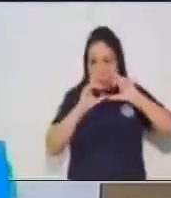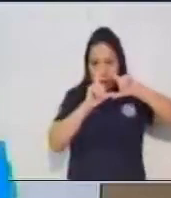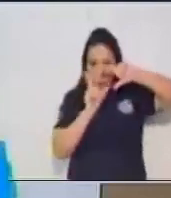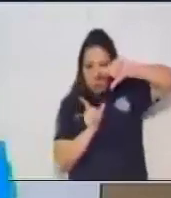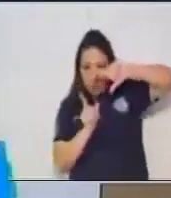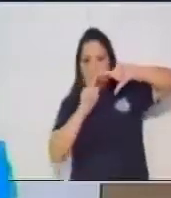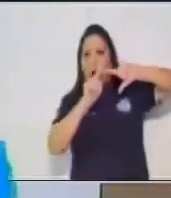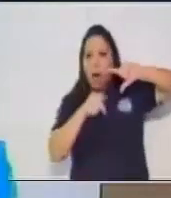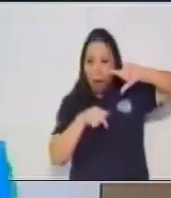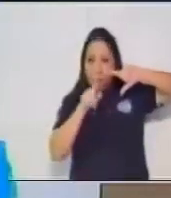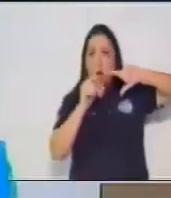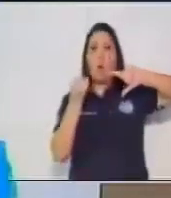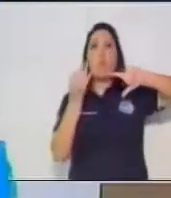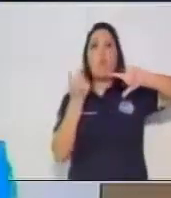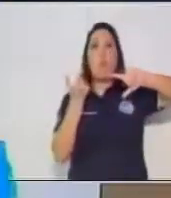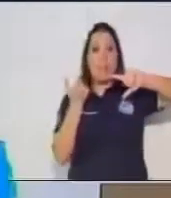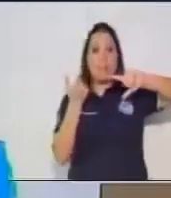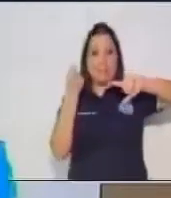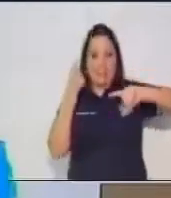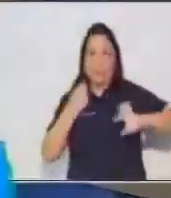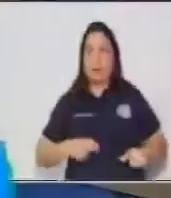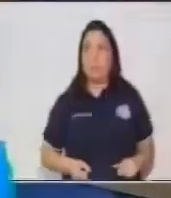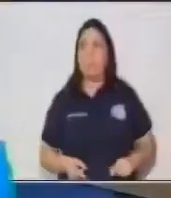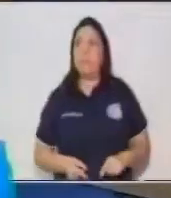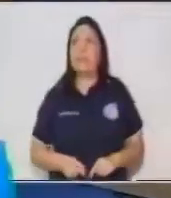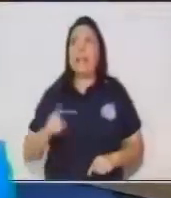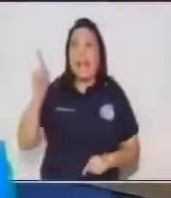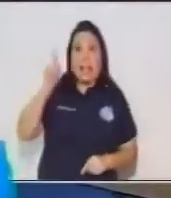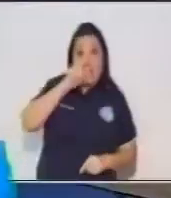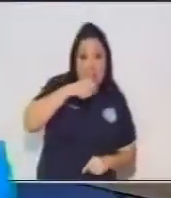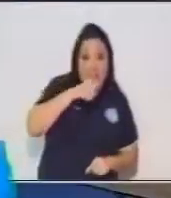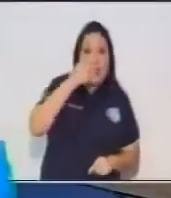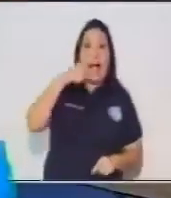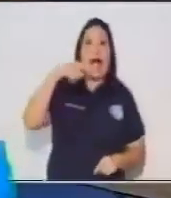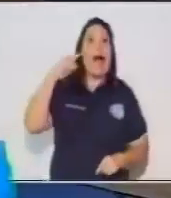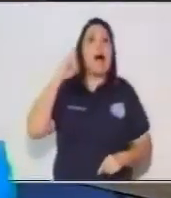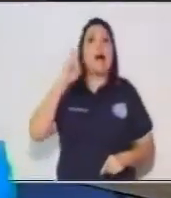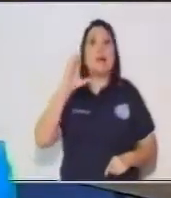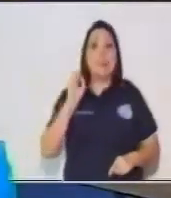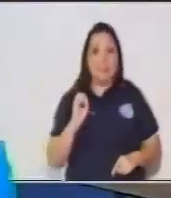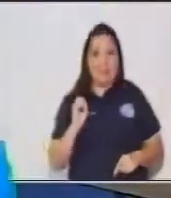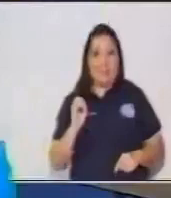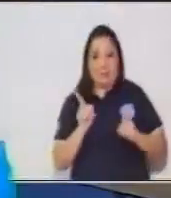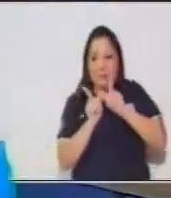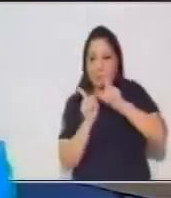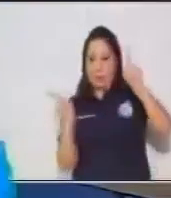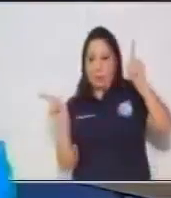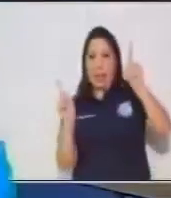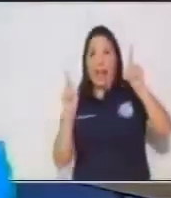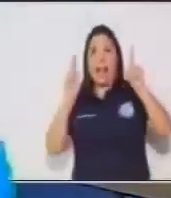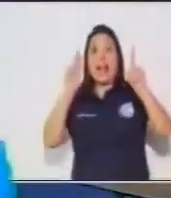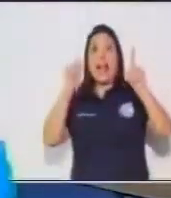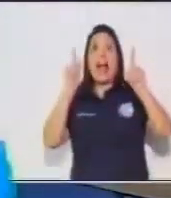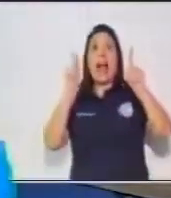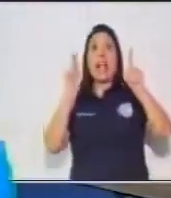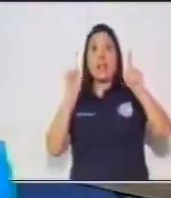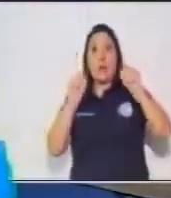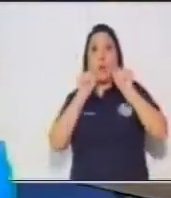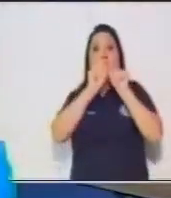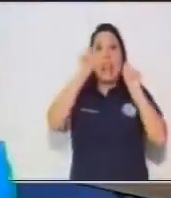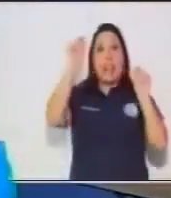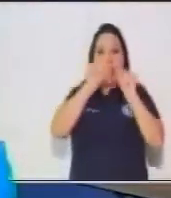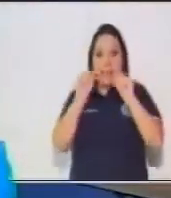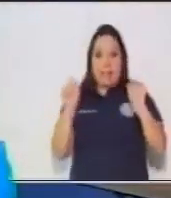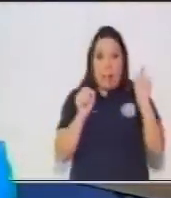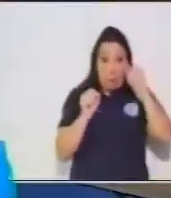El ángulo es esta abertura, nuestros rayos son los lados, y ese